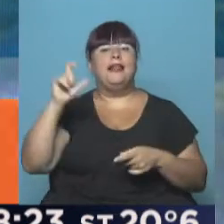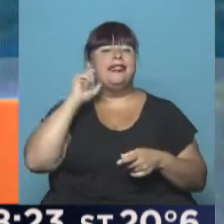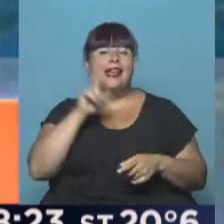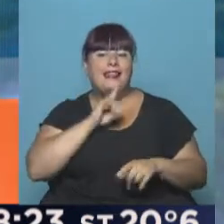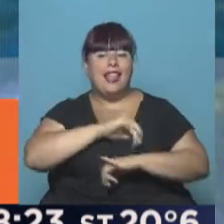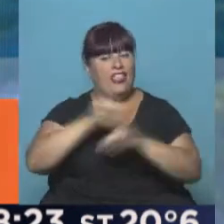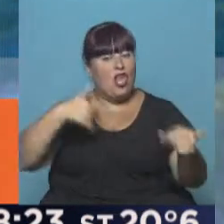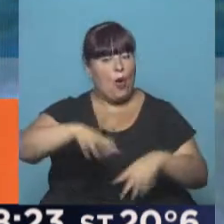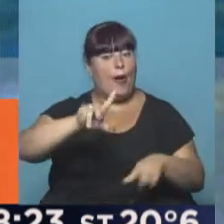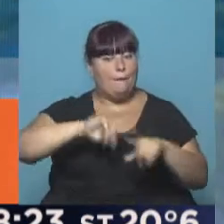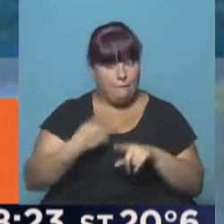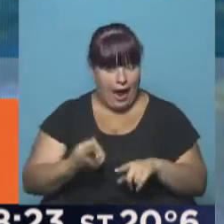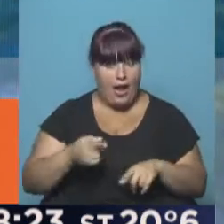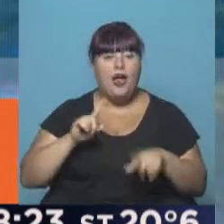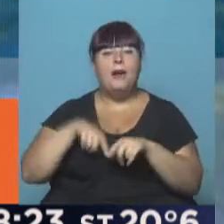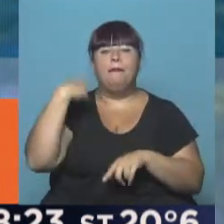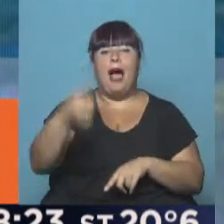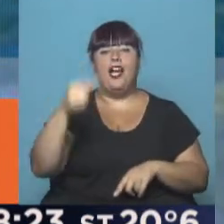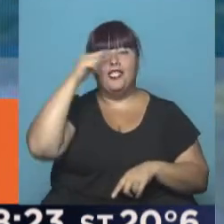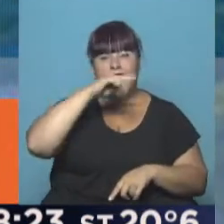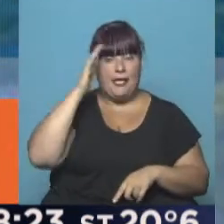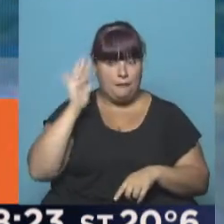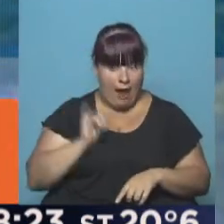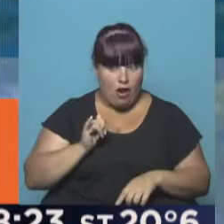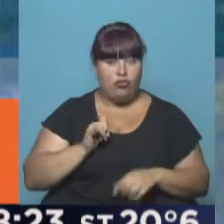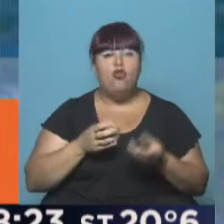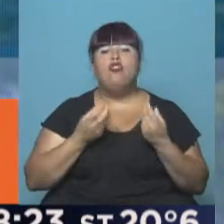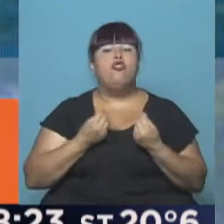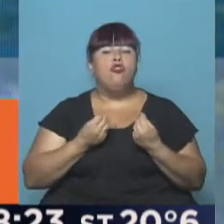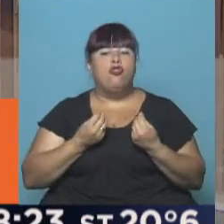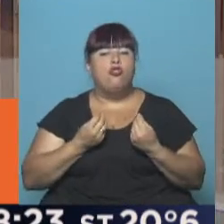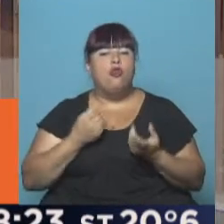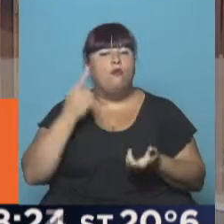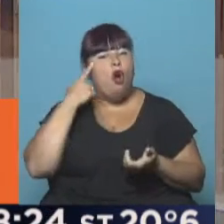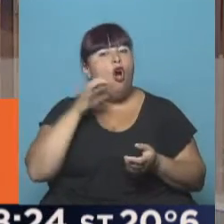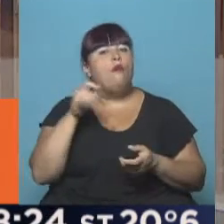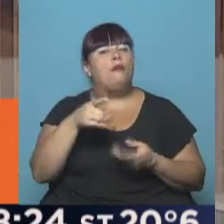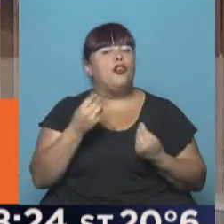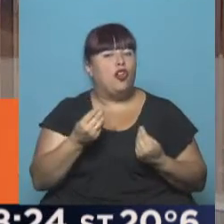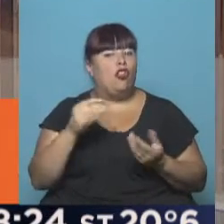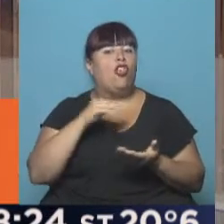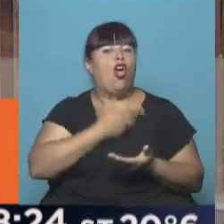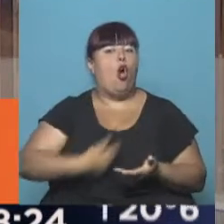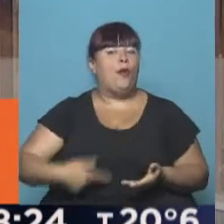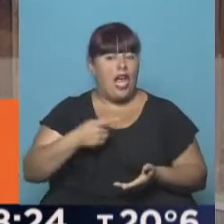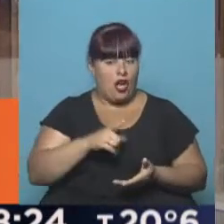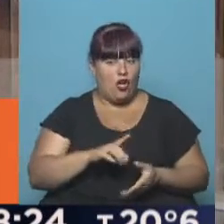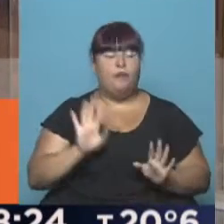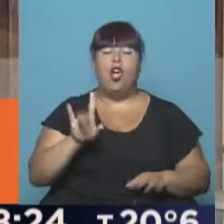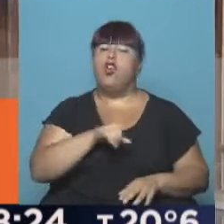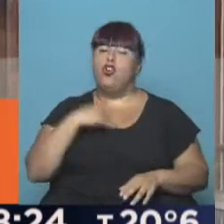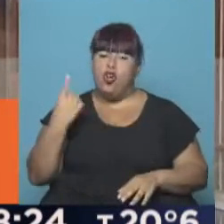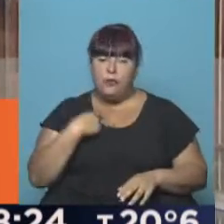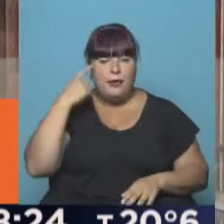que ya anunció un paro el paro para el próximo 7 de marzo como como le que lecturas en ustedes del oficialismo nosotros